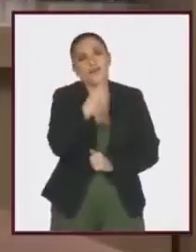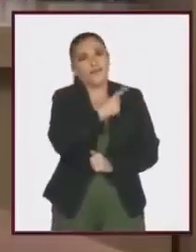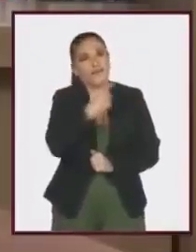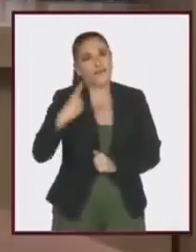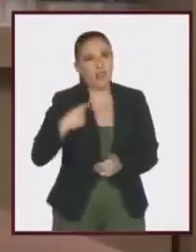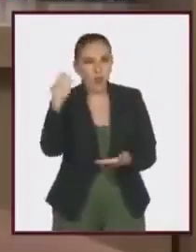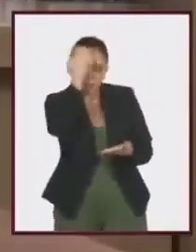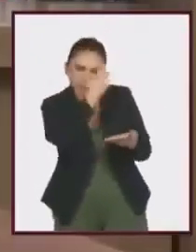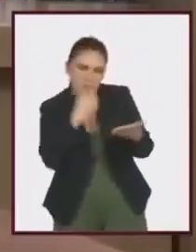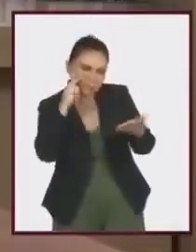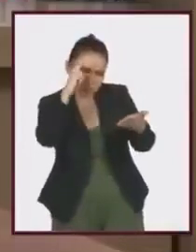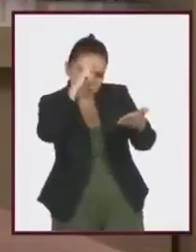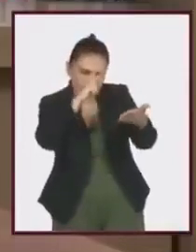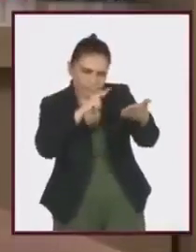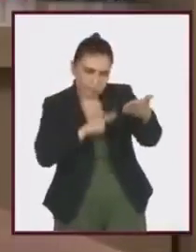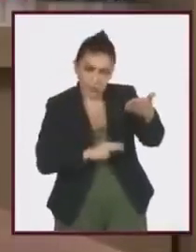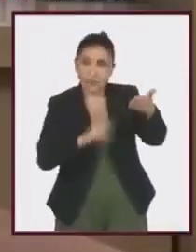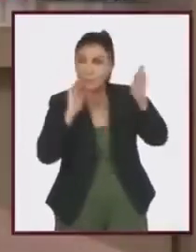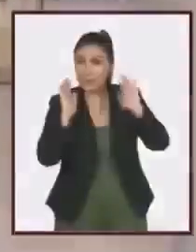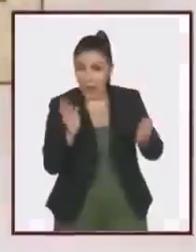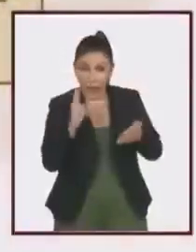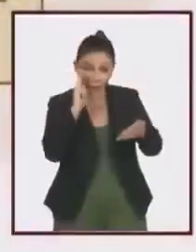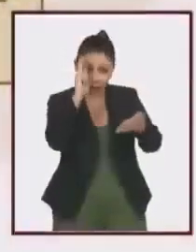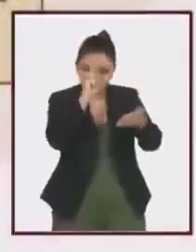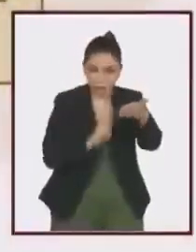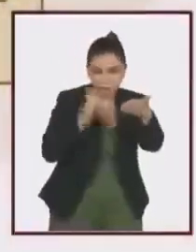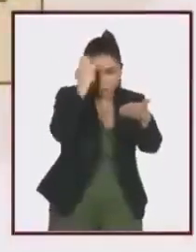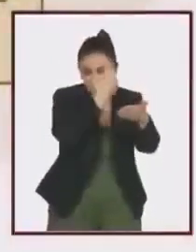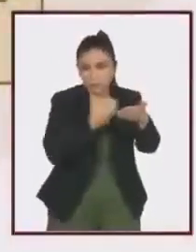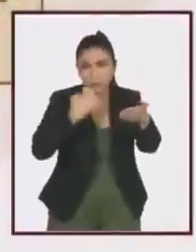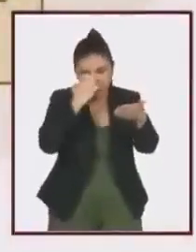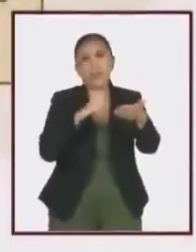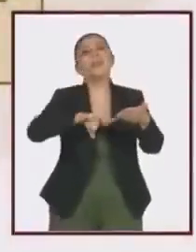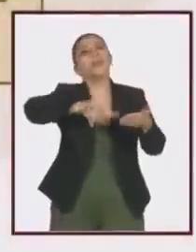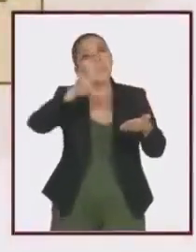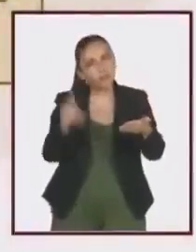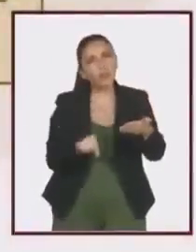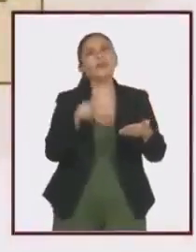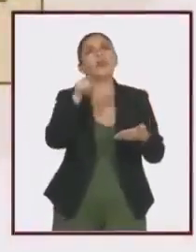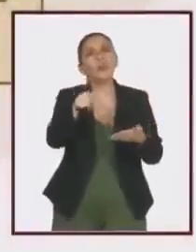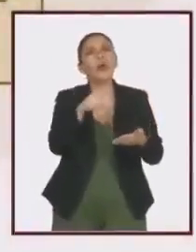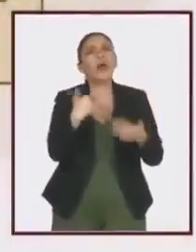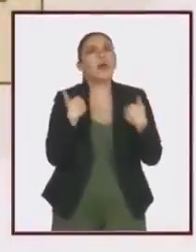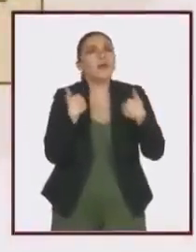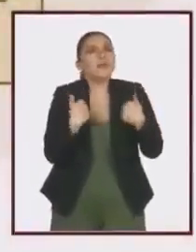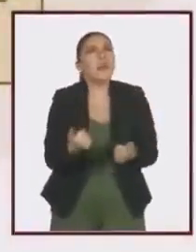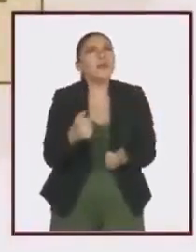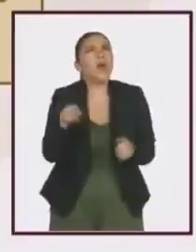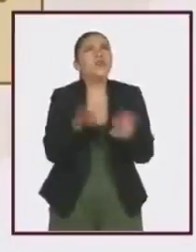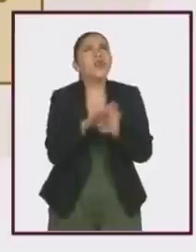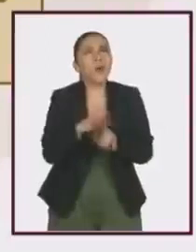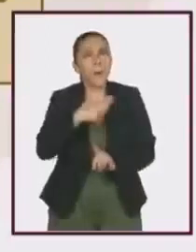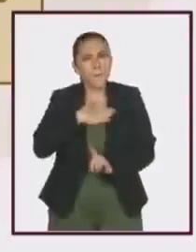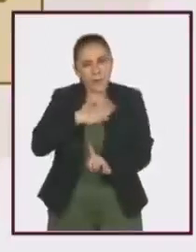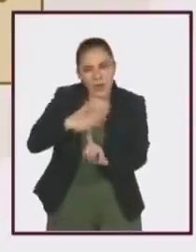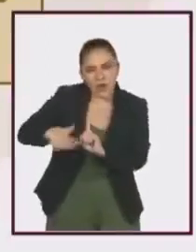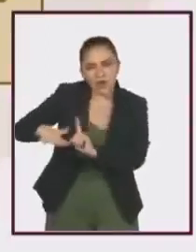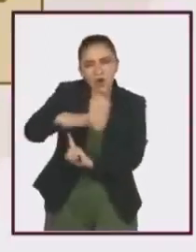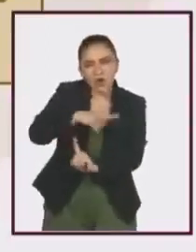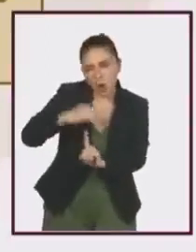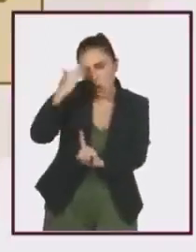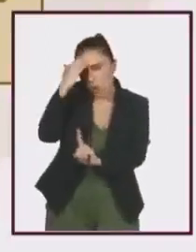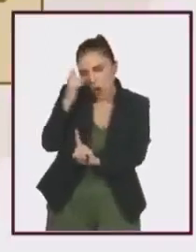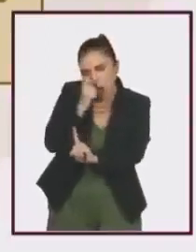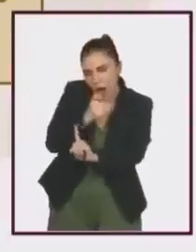analizarlos, y una vez que se han analizado, vamos a darles una visión contextualizada que sea